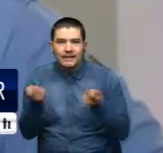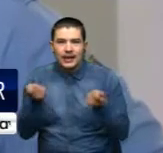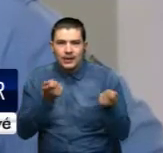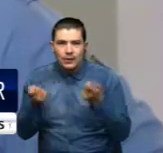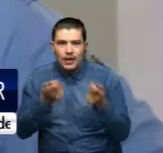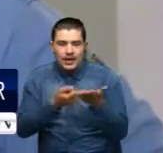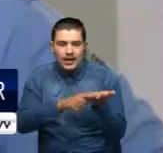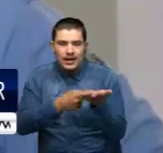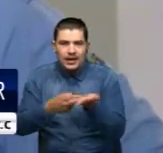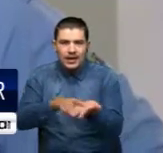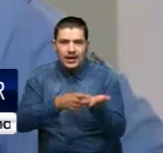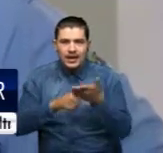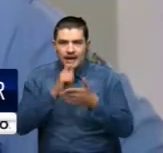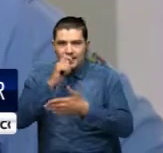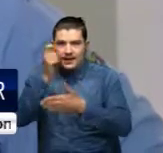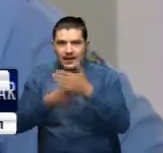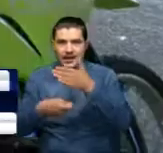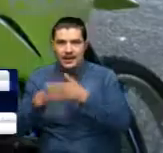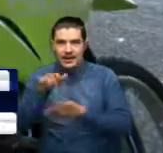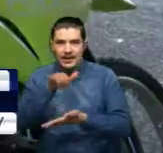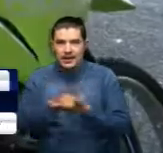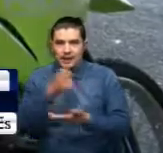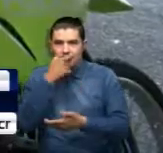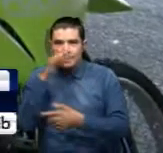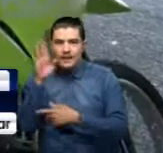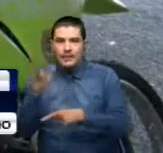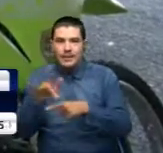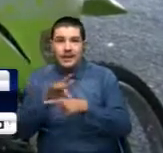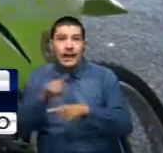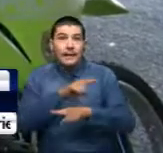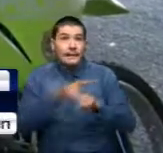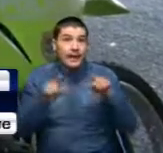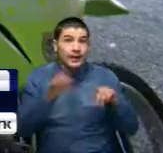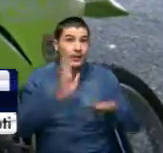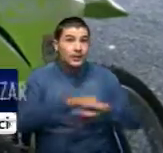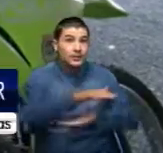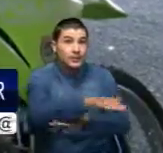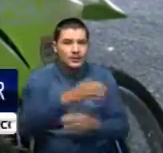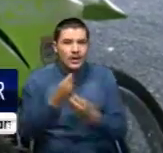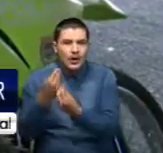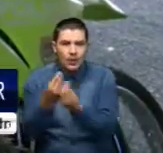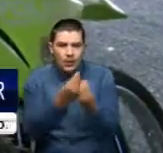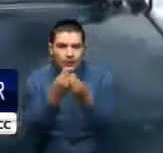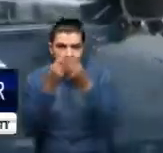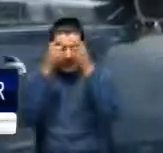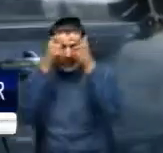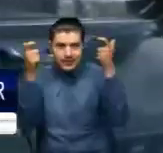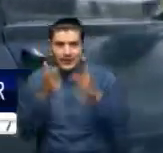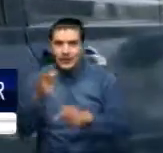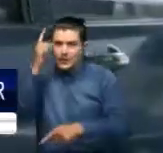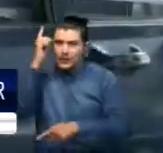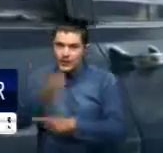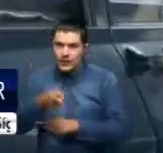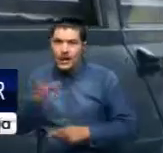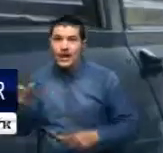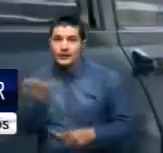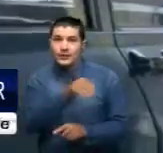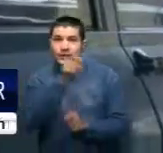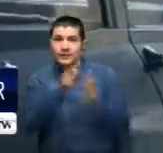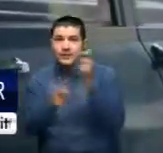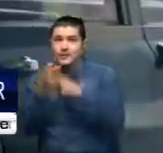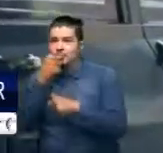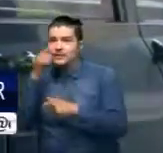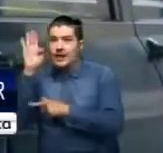infracciones de infracciones de tránsito en consecuencia el consejo de estado en su fallo ordena a los agentes de tránsito